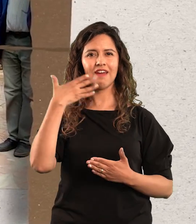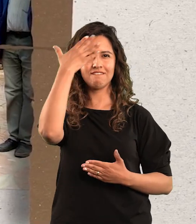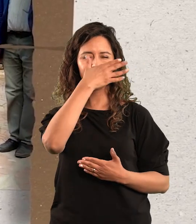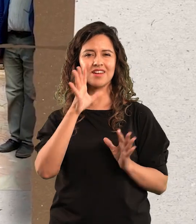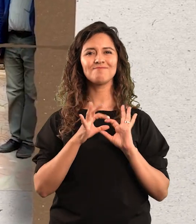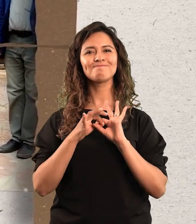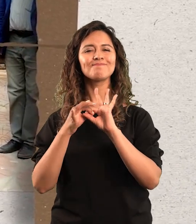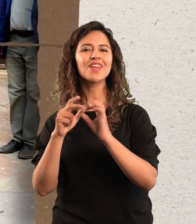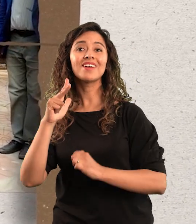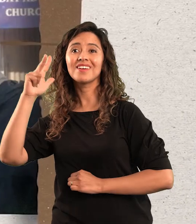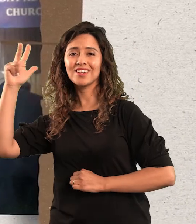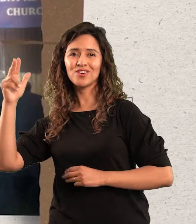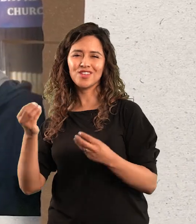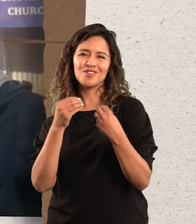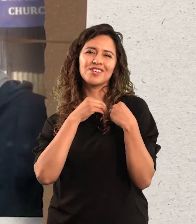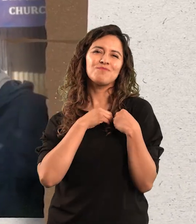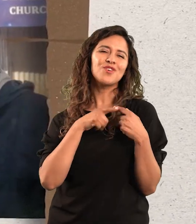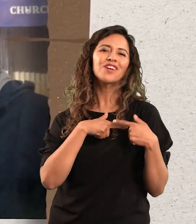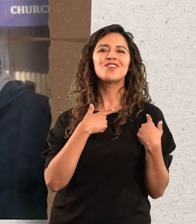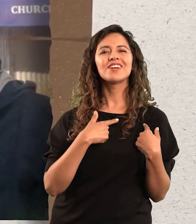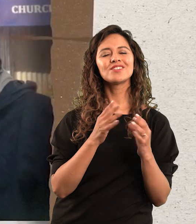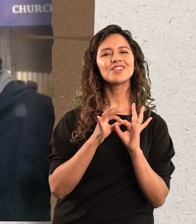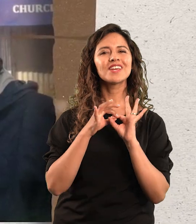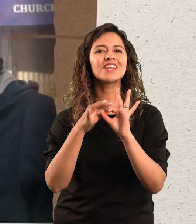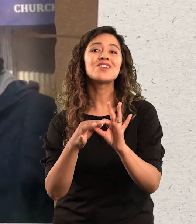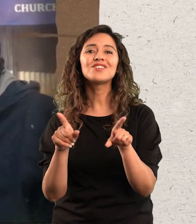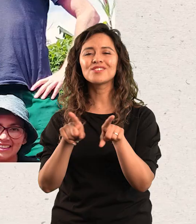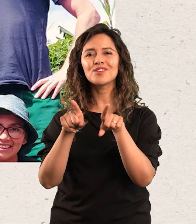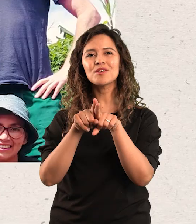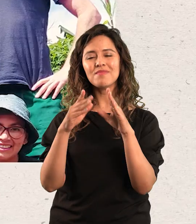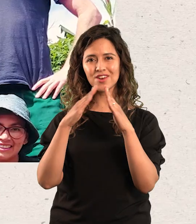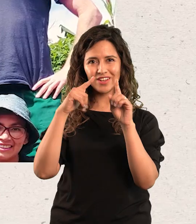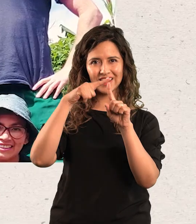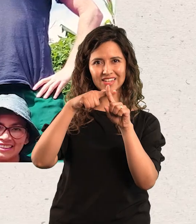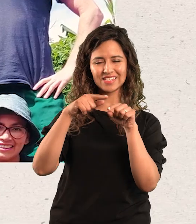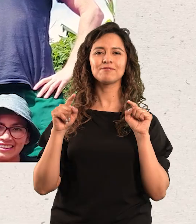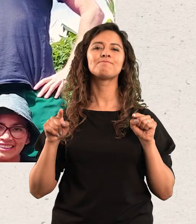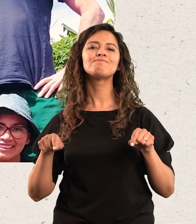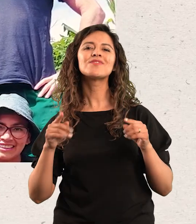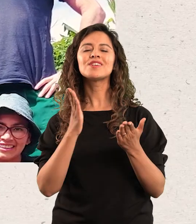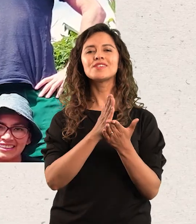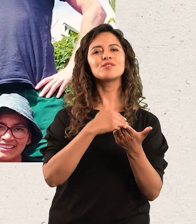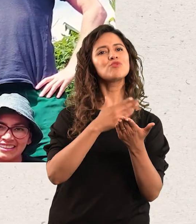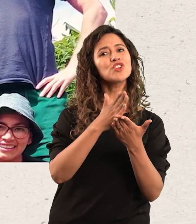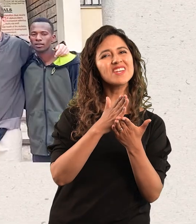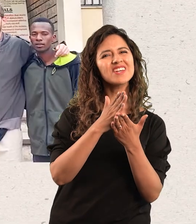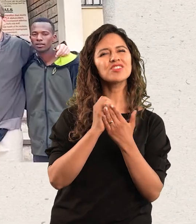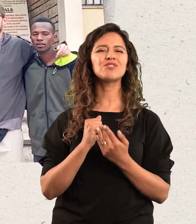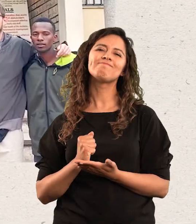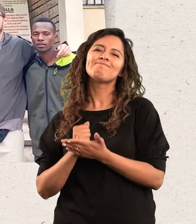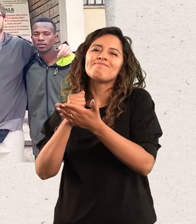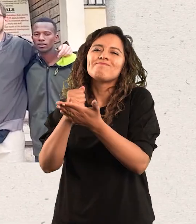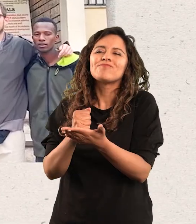pone corazones generosos en nuestros hermanos de la iglesia, ya que este proyecto fue y aún es sustentado